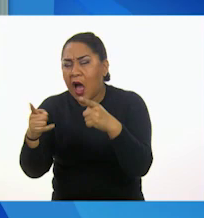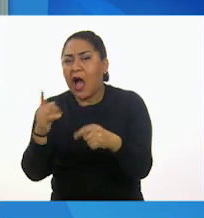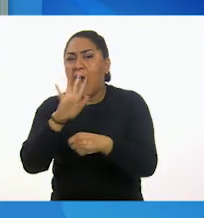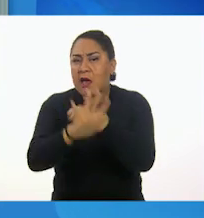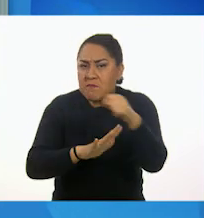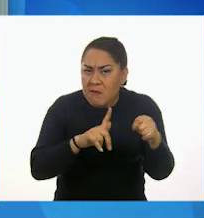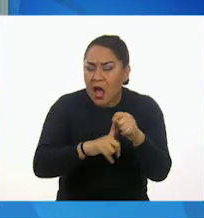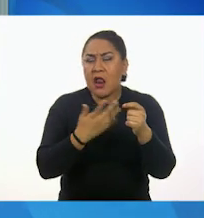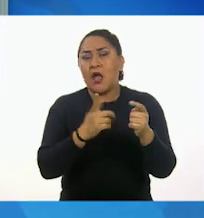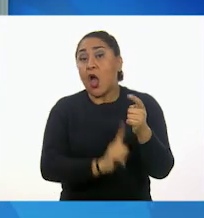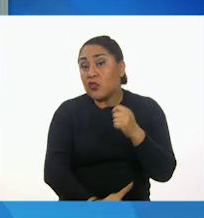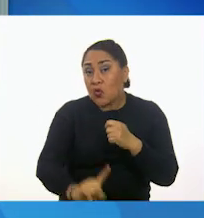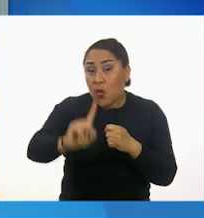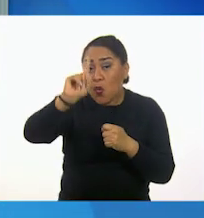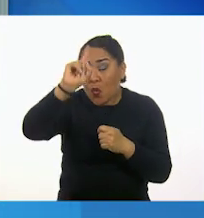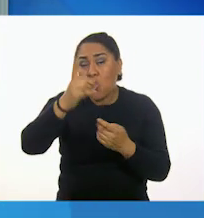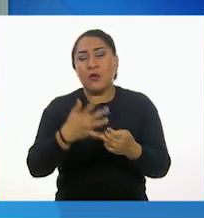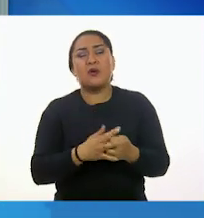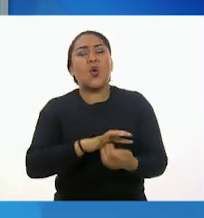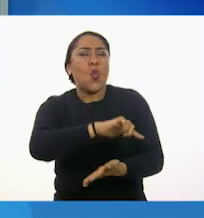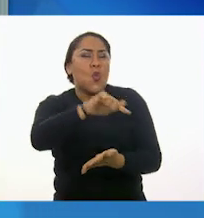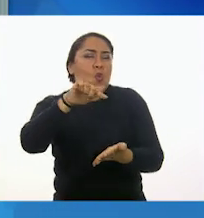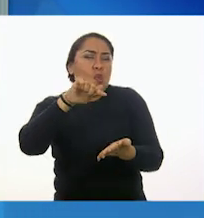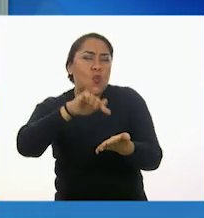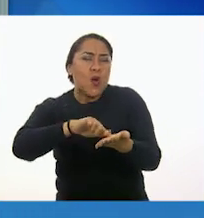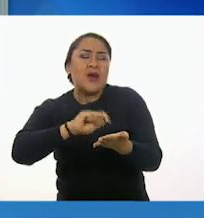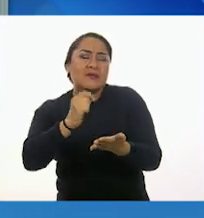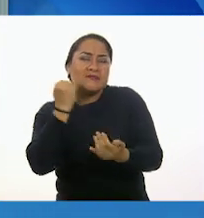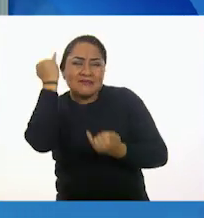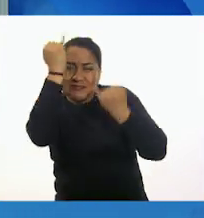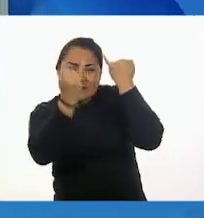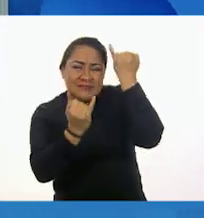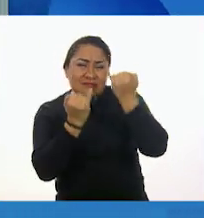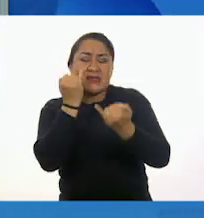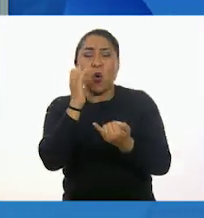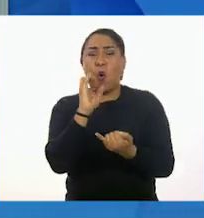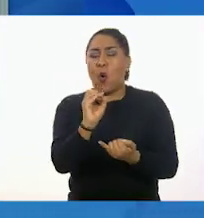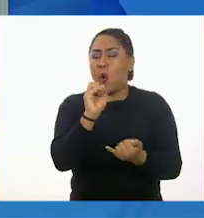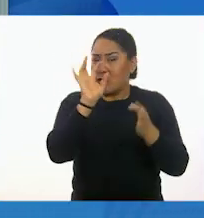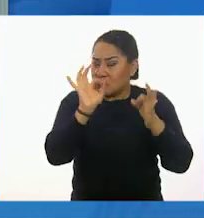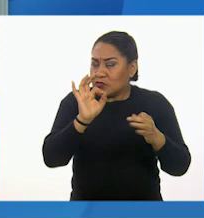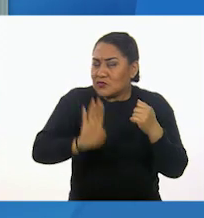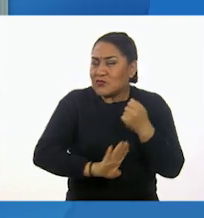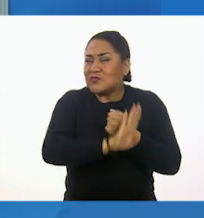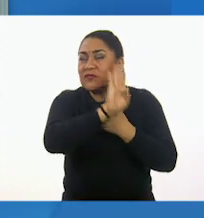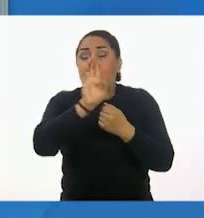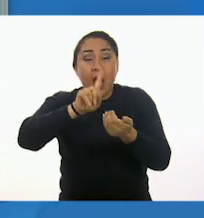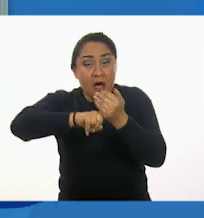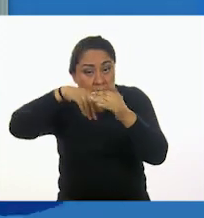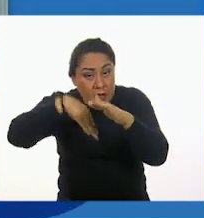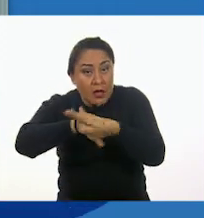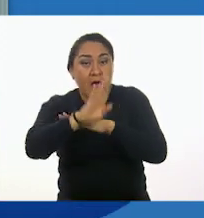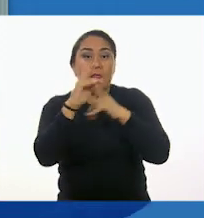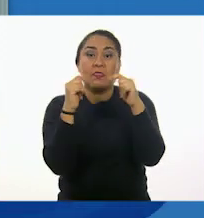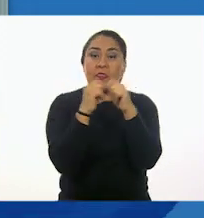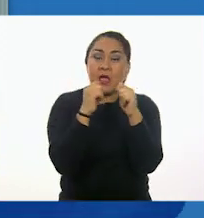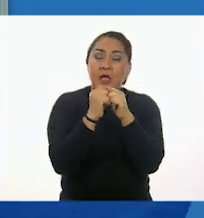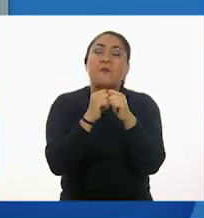animales, dioses, lugares mitológicos y seres fantásticos en templos y